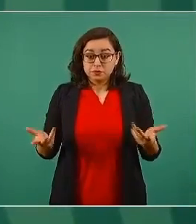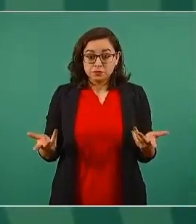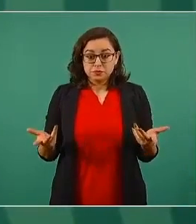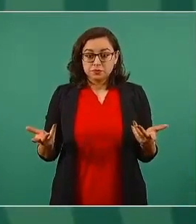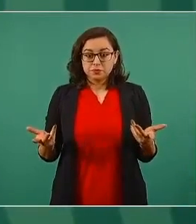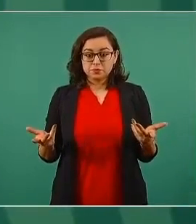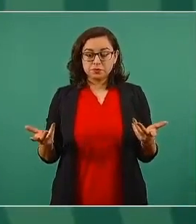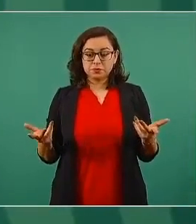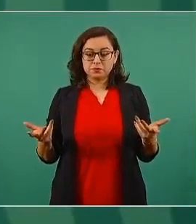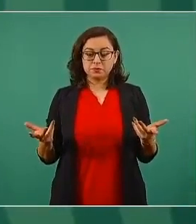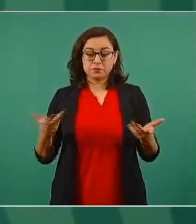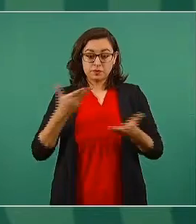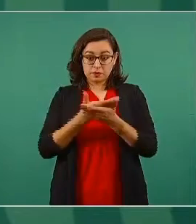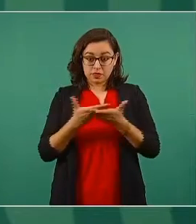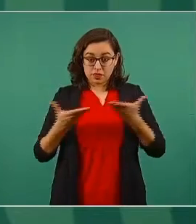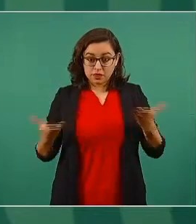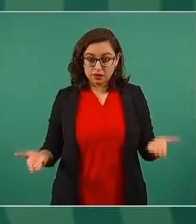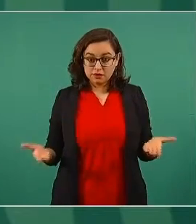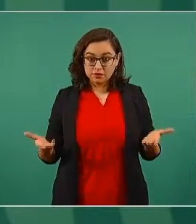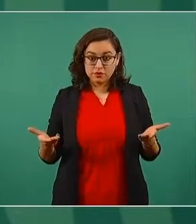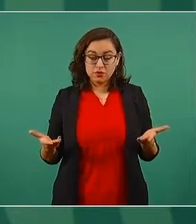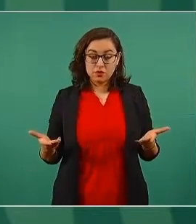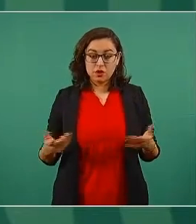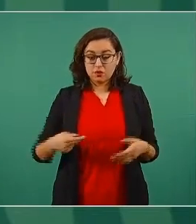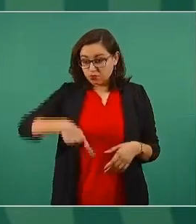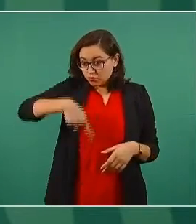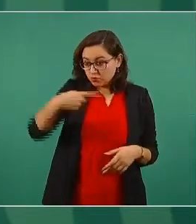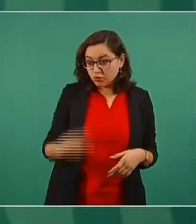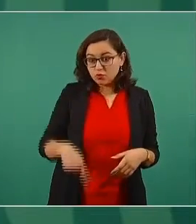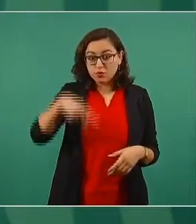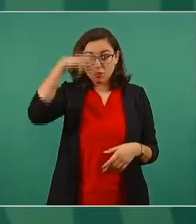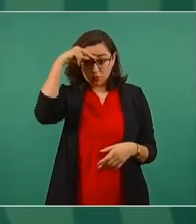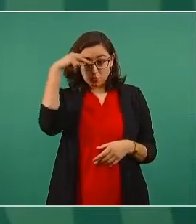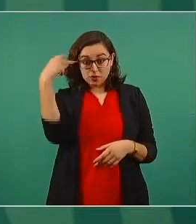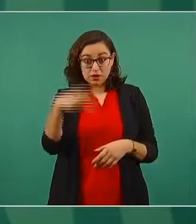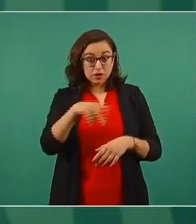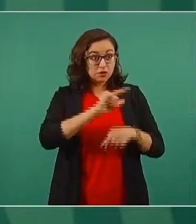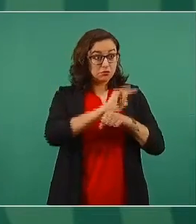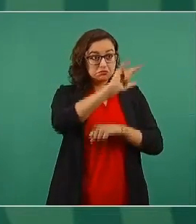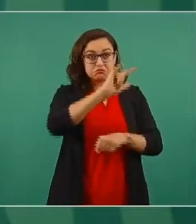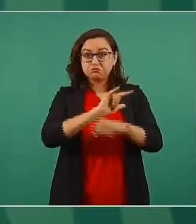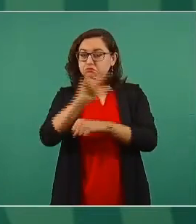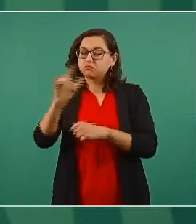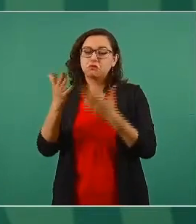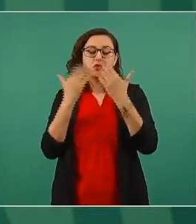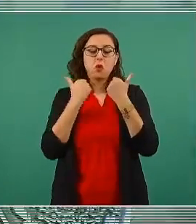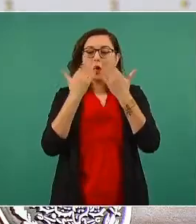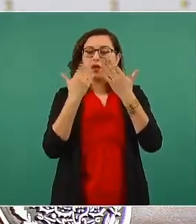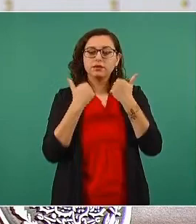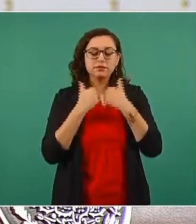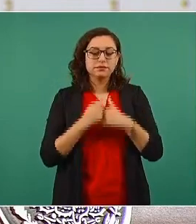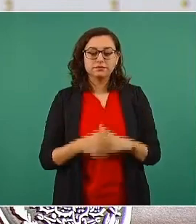no hay ya ninguna línea aérea pública.